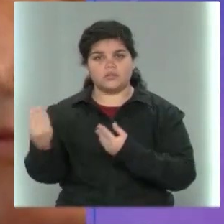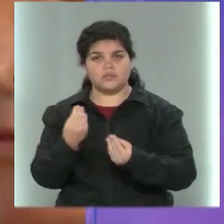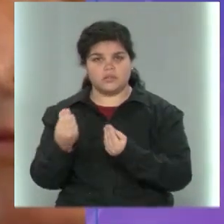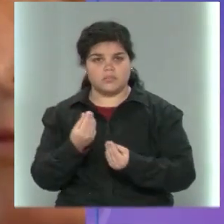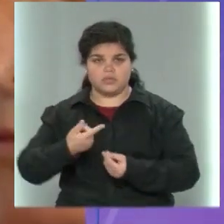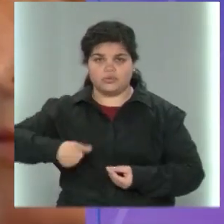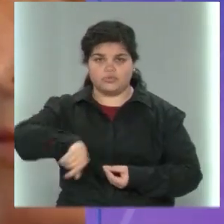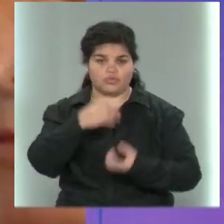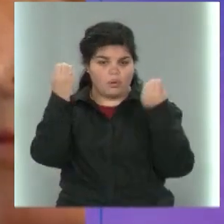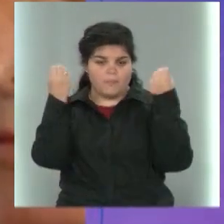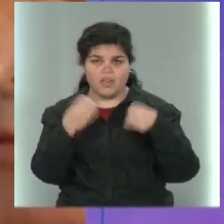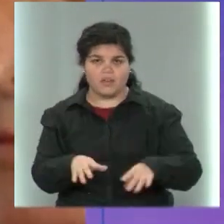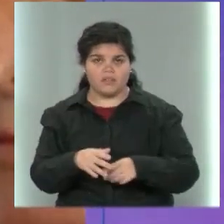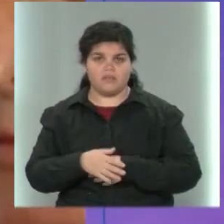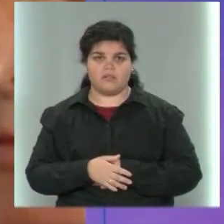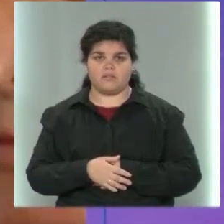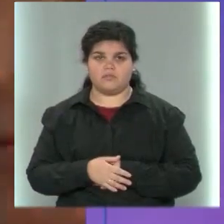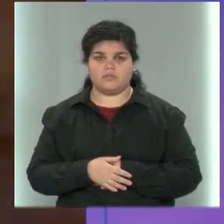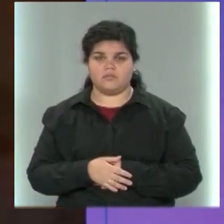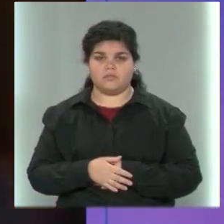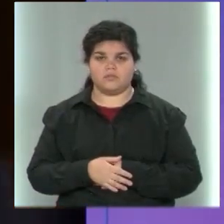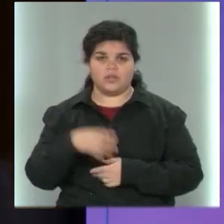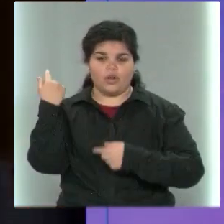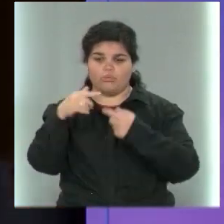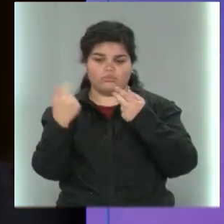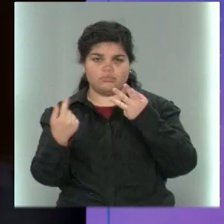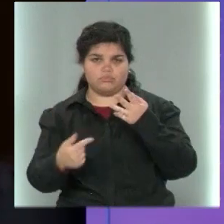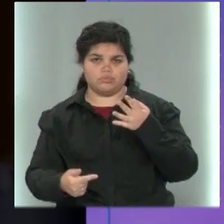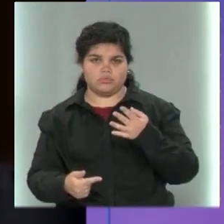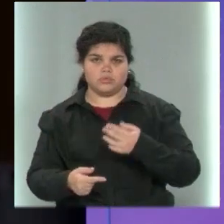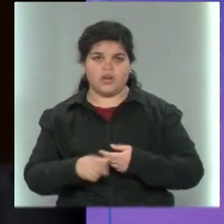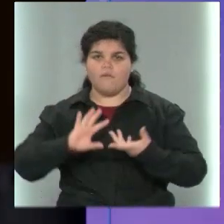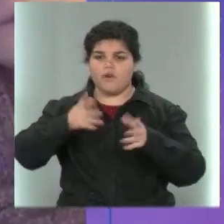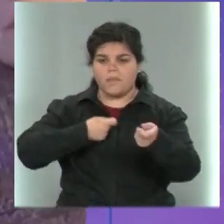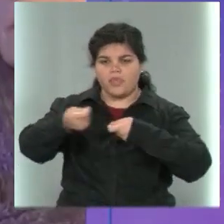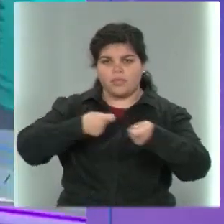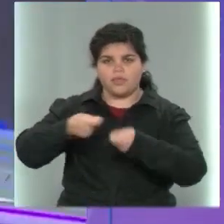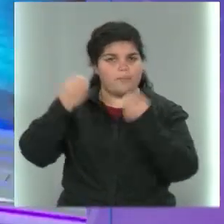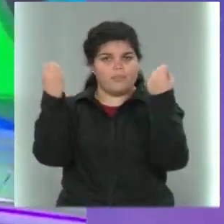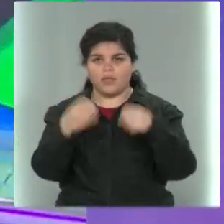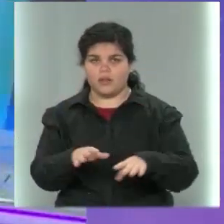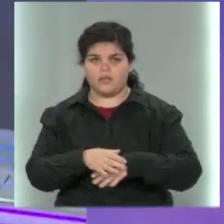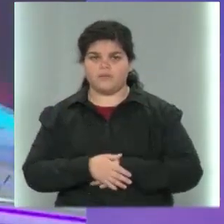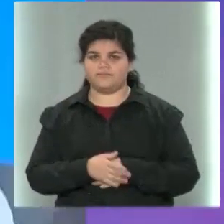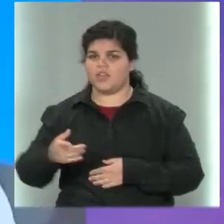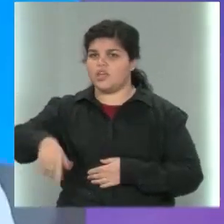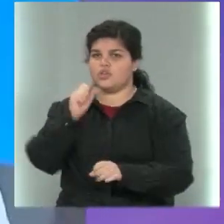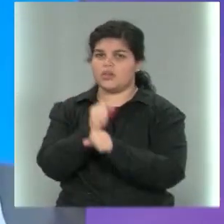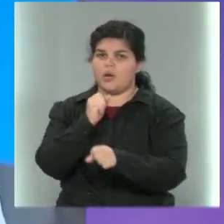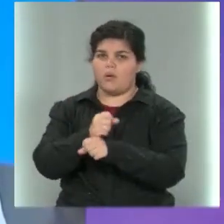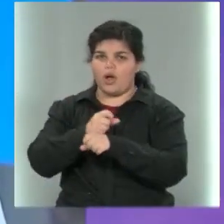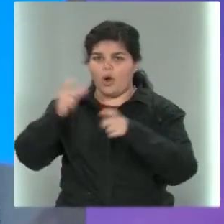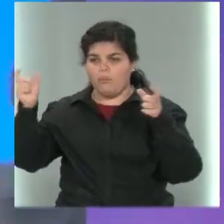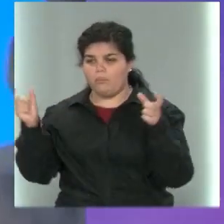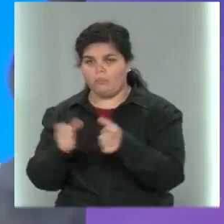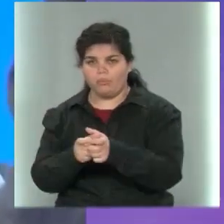perdido un montón de formas de comercialización. Porque cada vez tienen menos empleados, cada vez